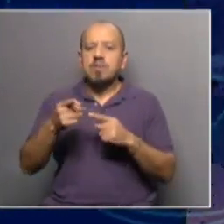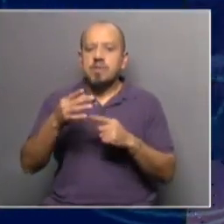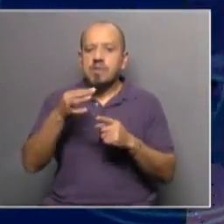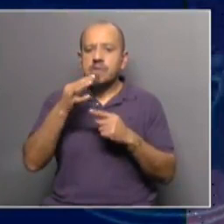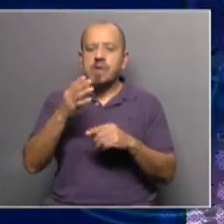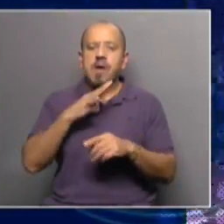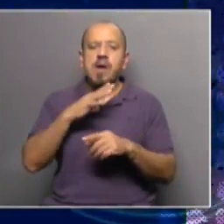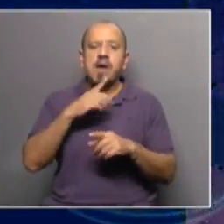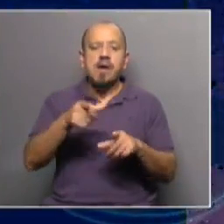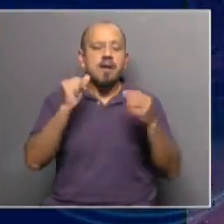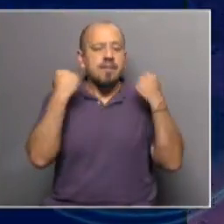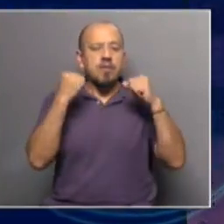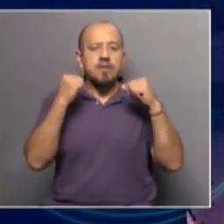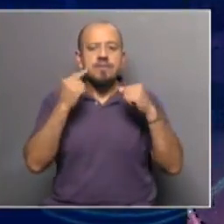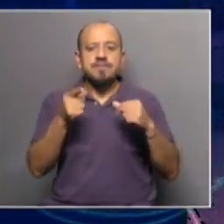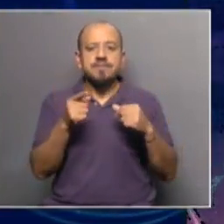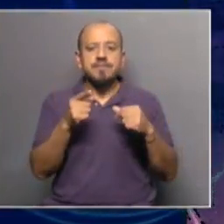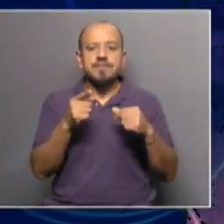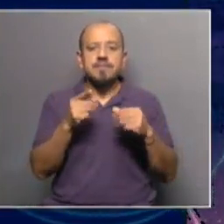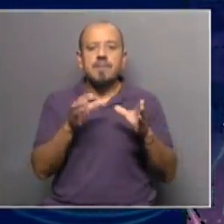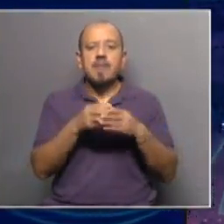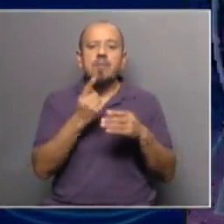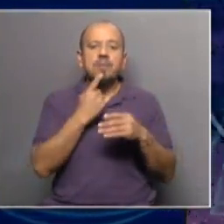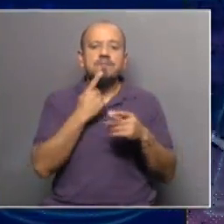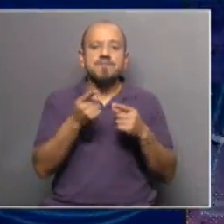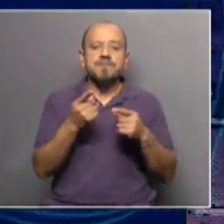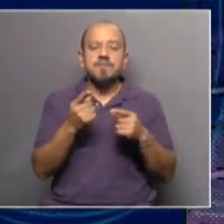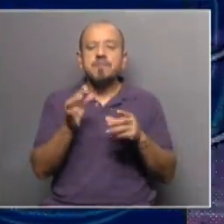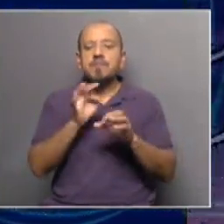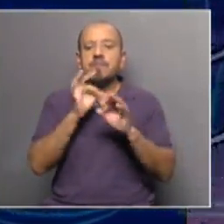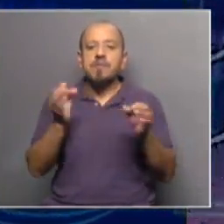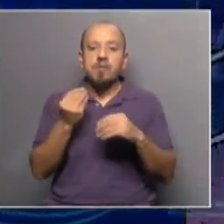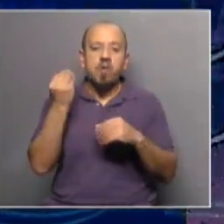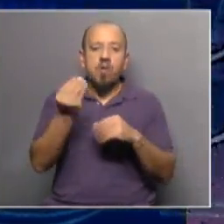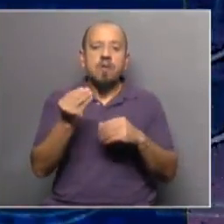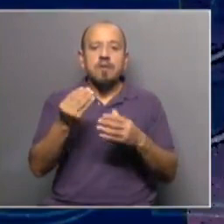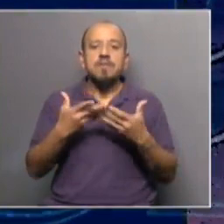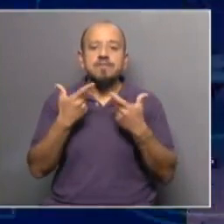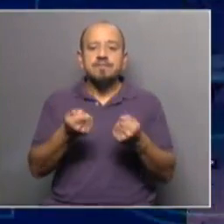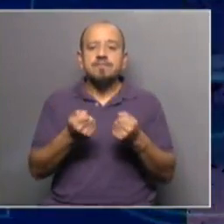antes de deportistas que también expresan su partido político, claro, o que han sido candidatos o que apoyan,